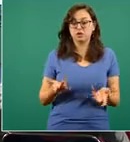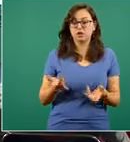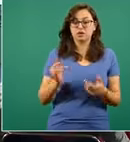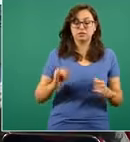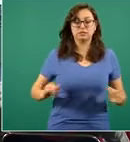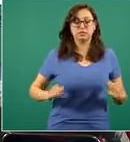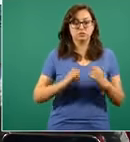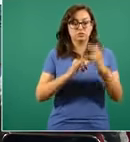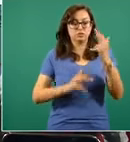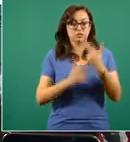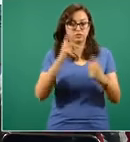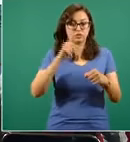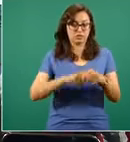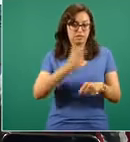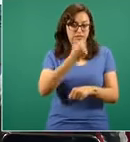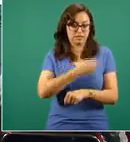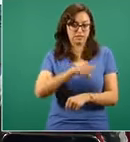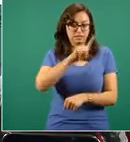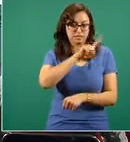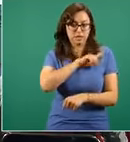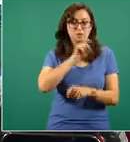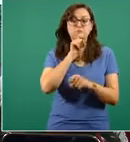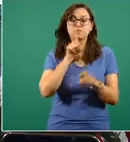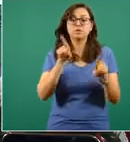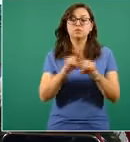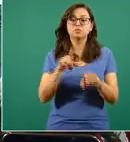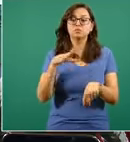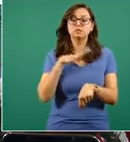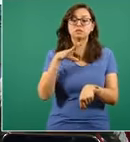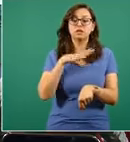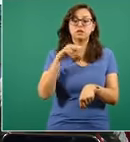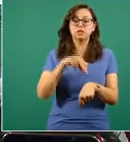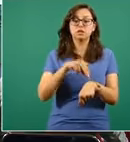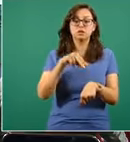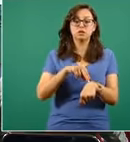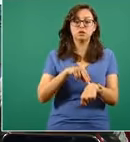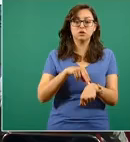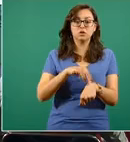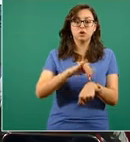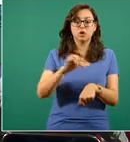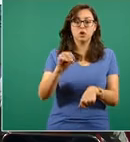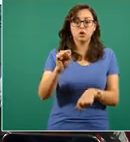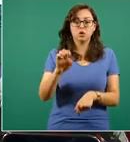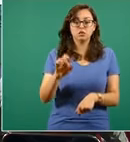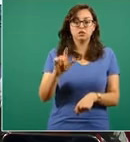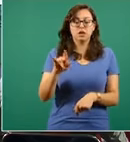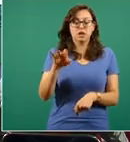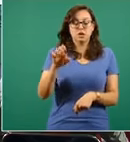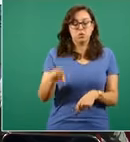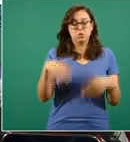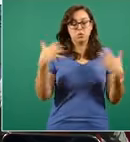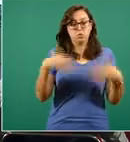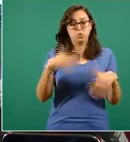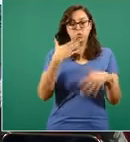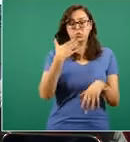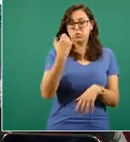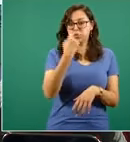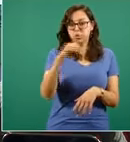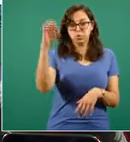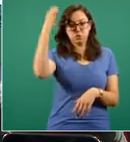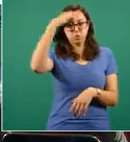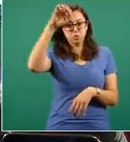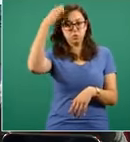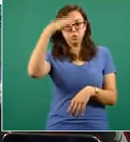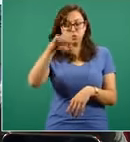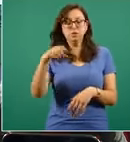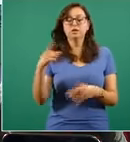Pública. Podemos destacar también al doctor José Luis Díaz Ortega, una amplia trayectoria y una expertise en el tema de vacunación. Él